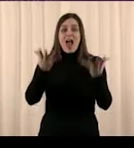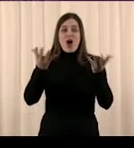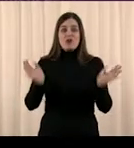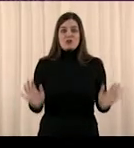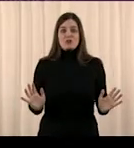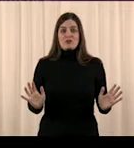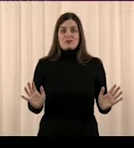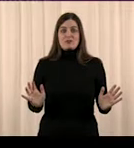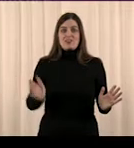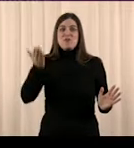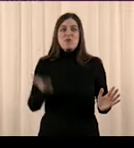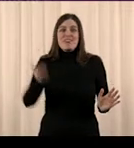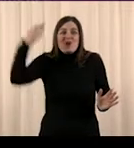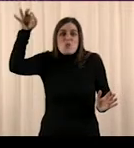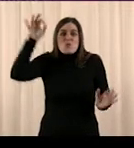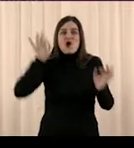Es lo único que importa.